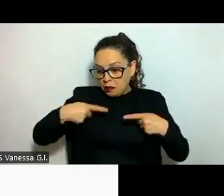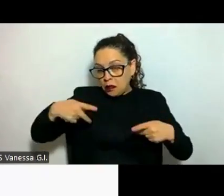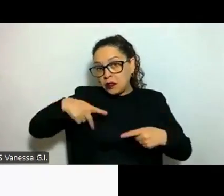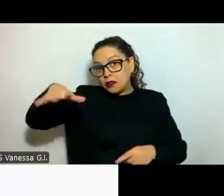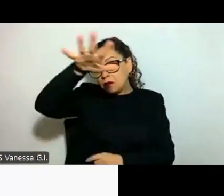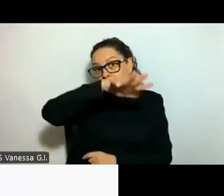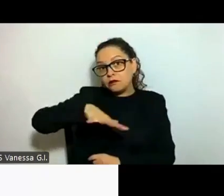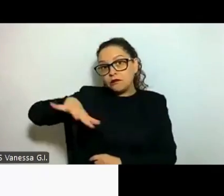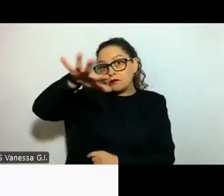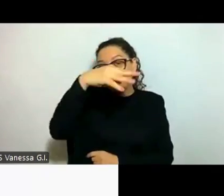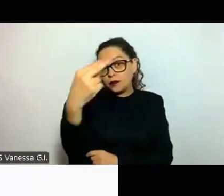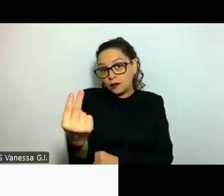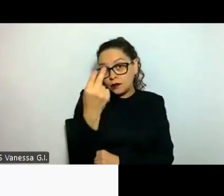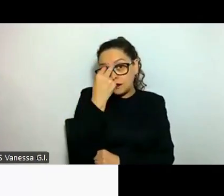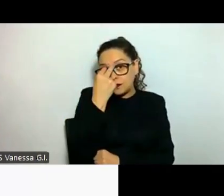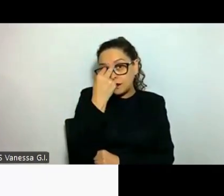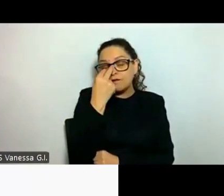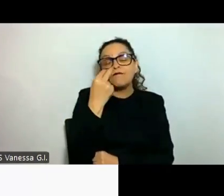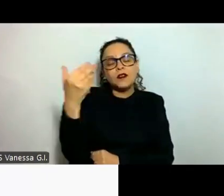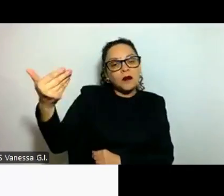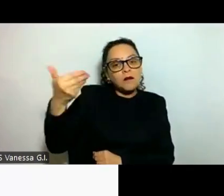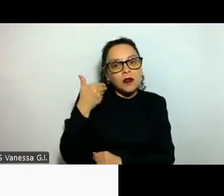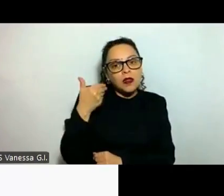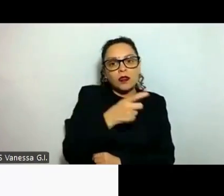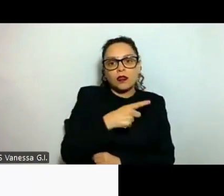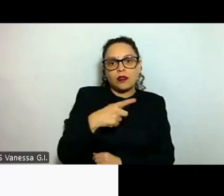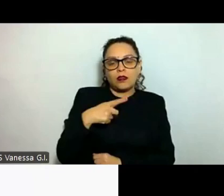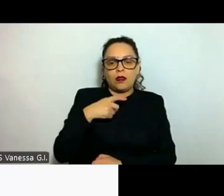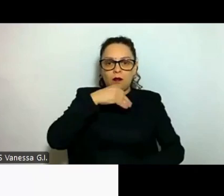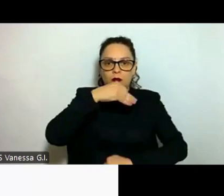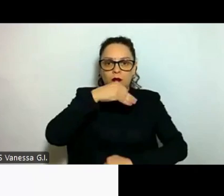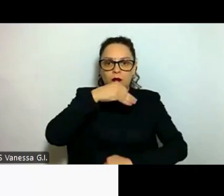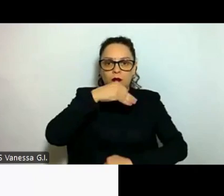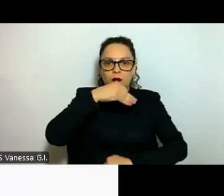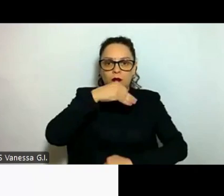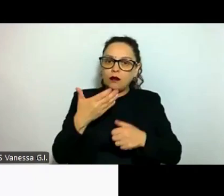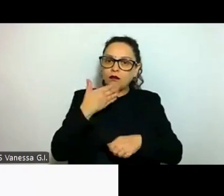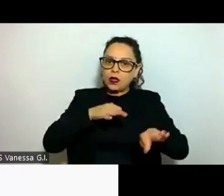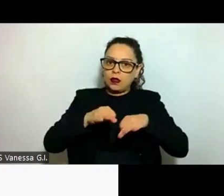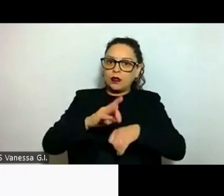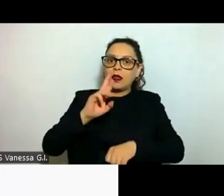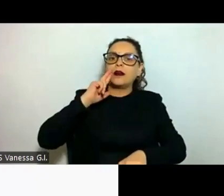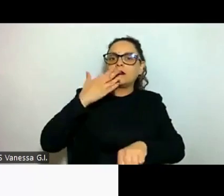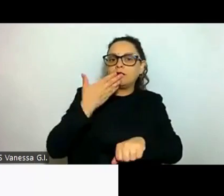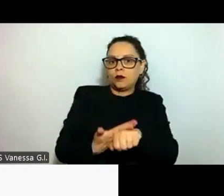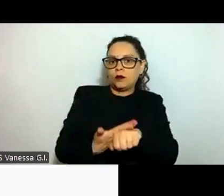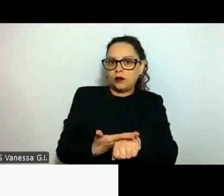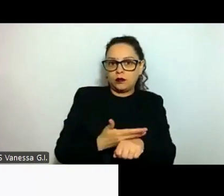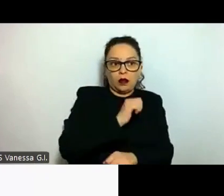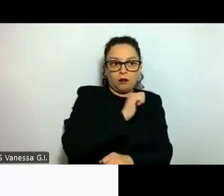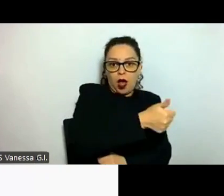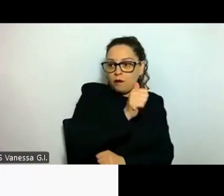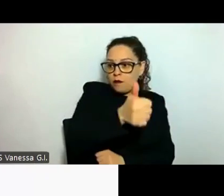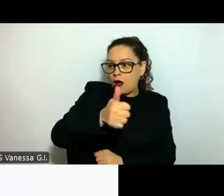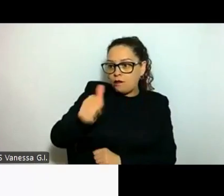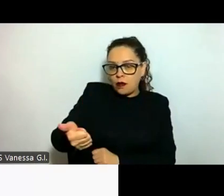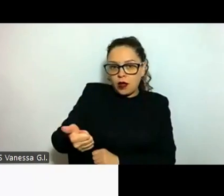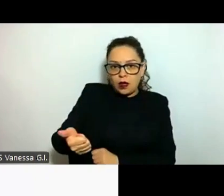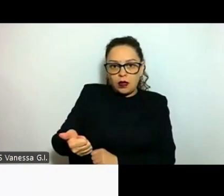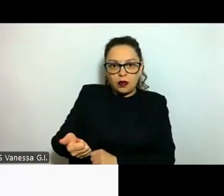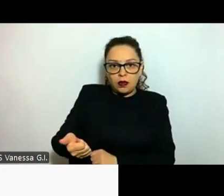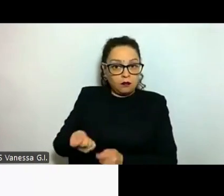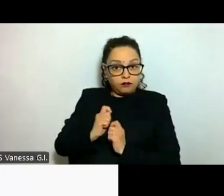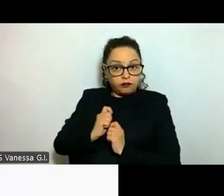es ciertamente que todos asumamos lo que nos toca, pero que tampoco nos excedamos en lo que no nos toca. Y esta